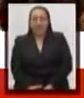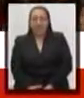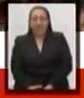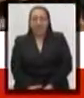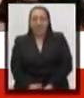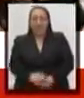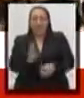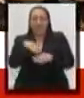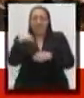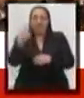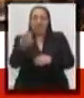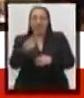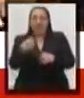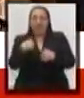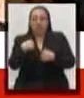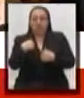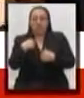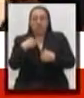Después de eso, soy